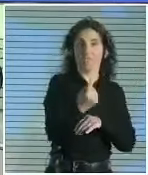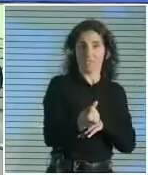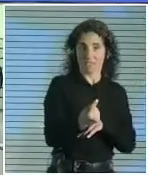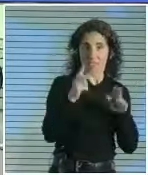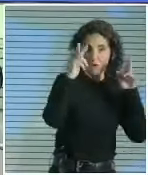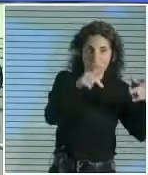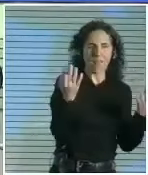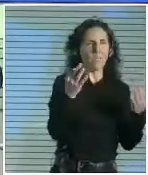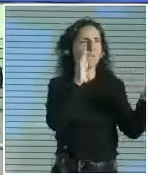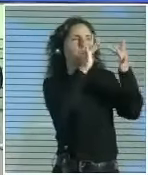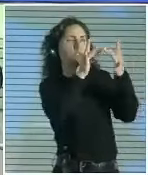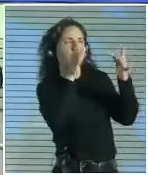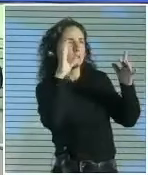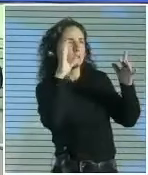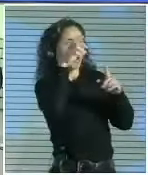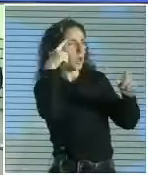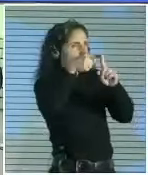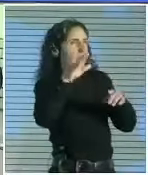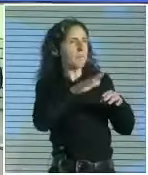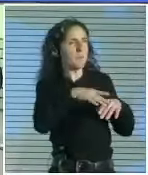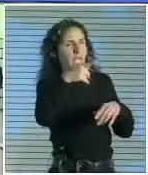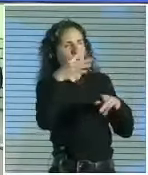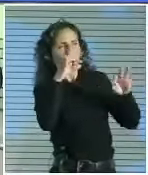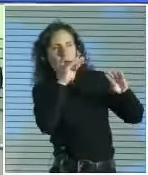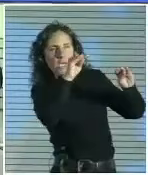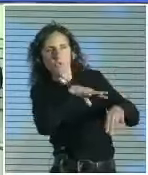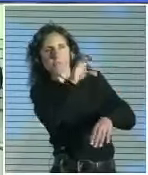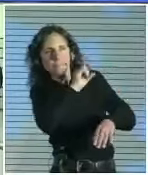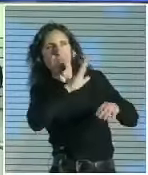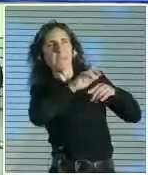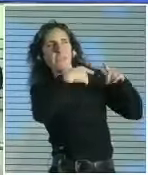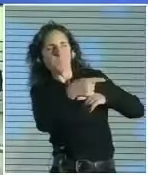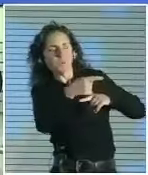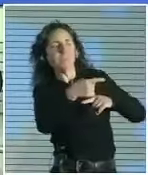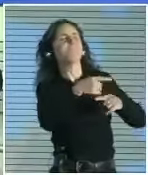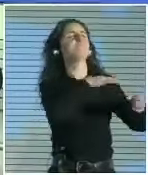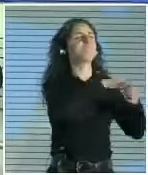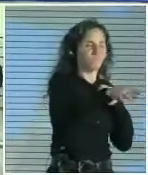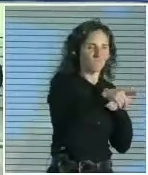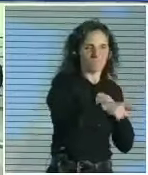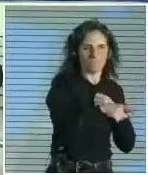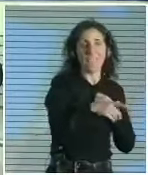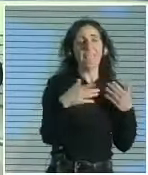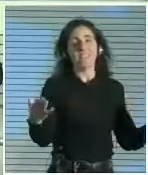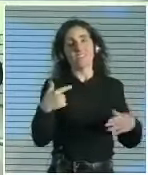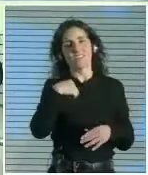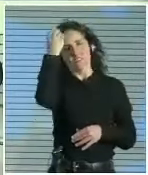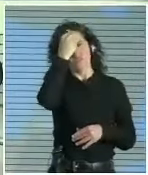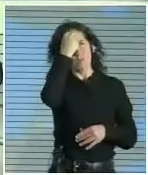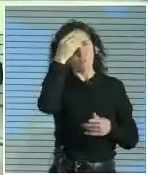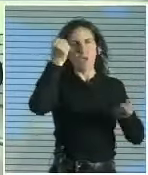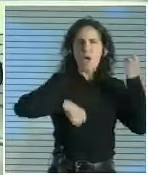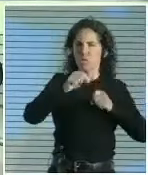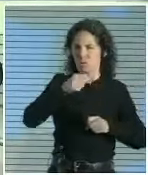para entender cuál era su lógica y responder a eso, ¿no? Entonces, yo creo que hay acciones de gran